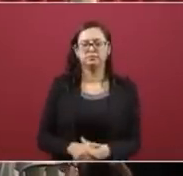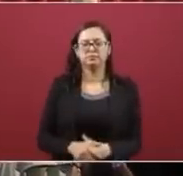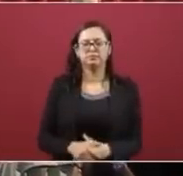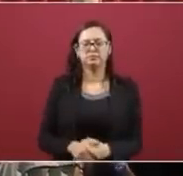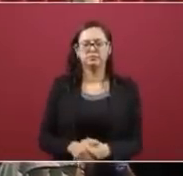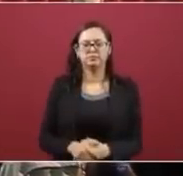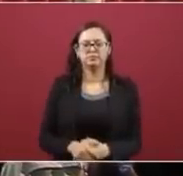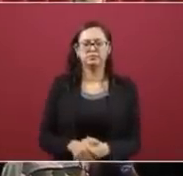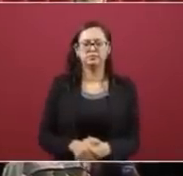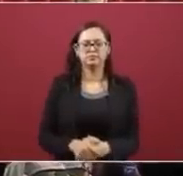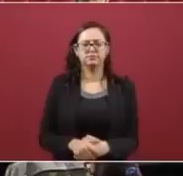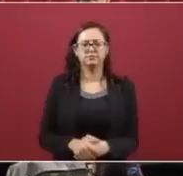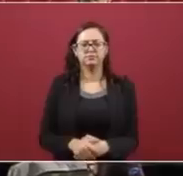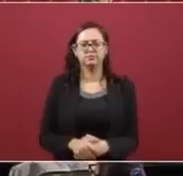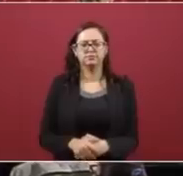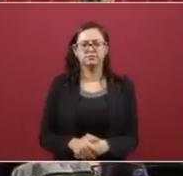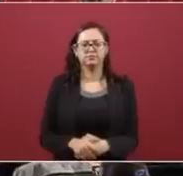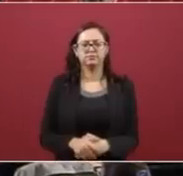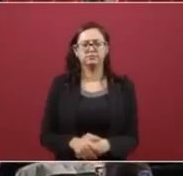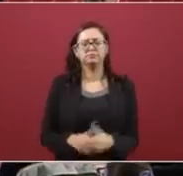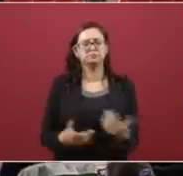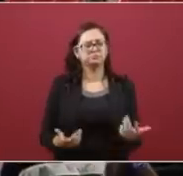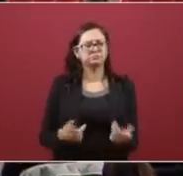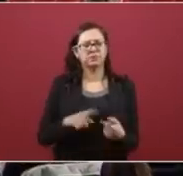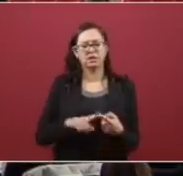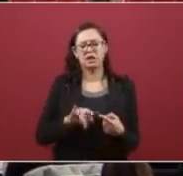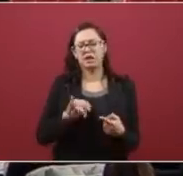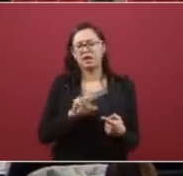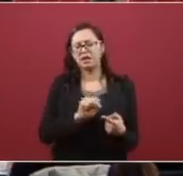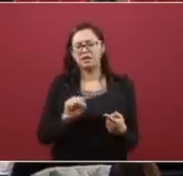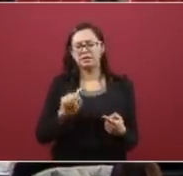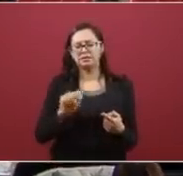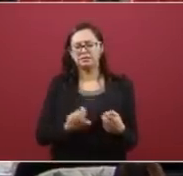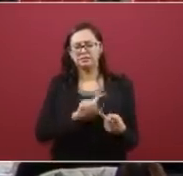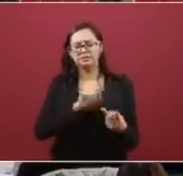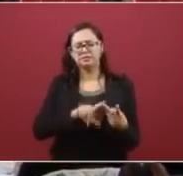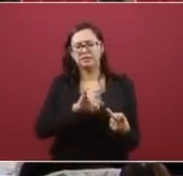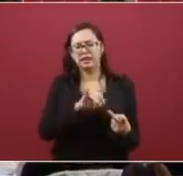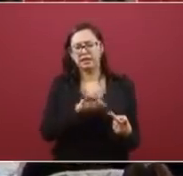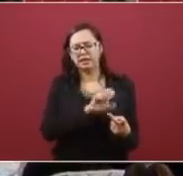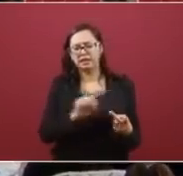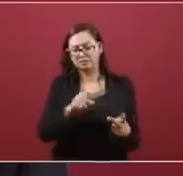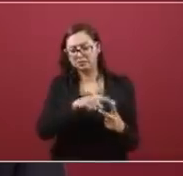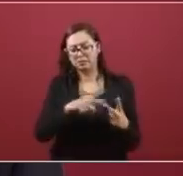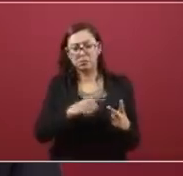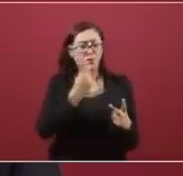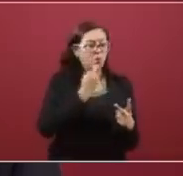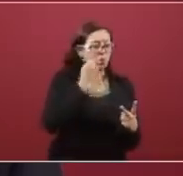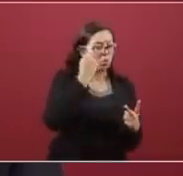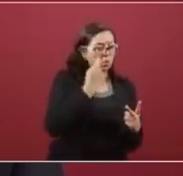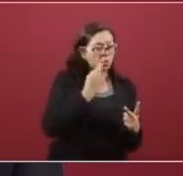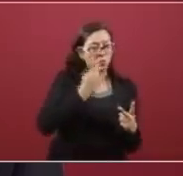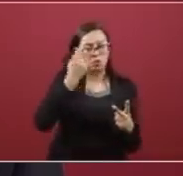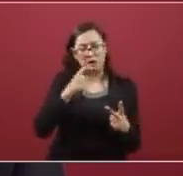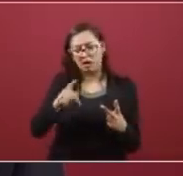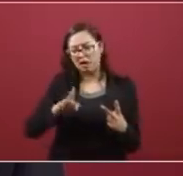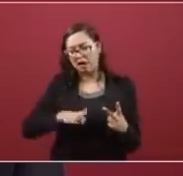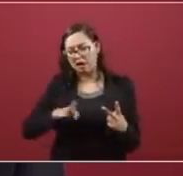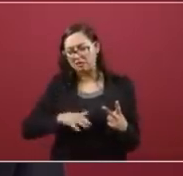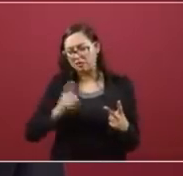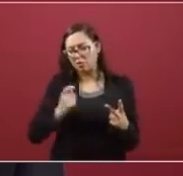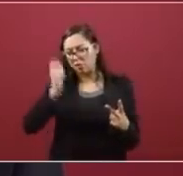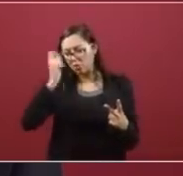Incluye a jubilados y pensionados del ISSSTE, del seguro, del ejército,